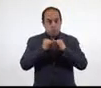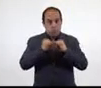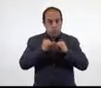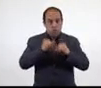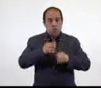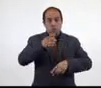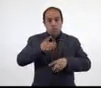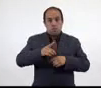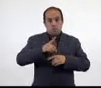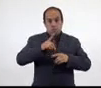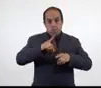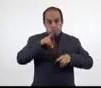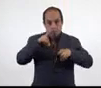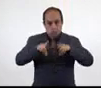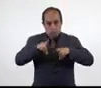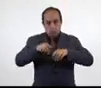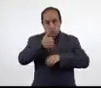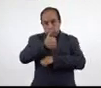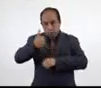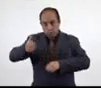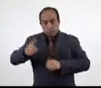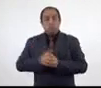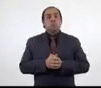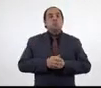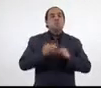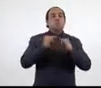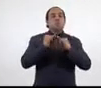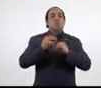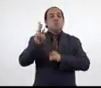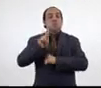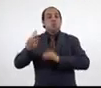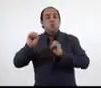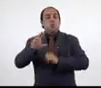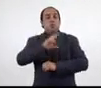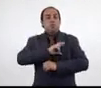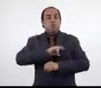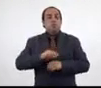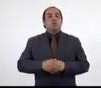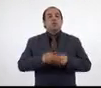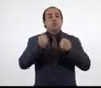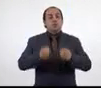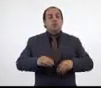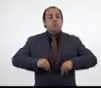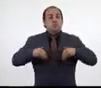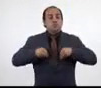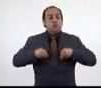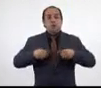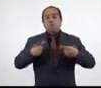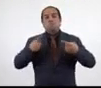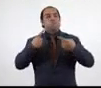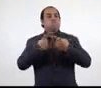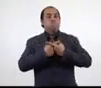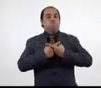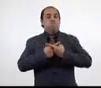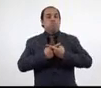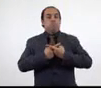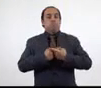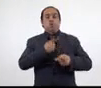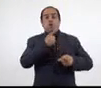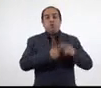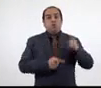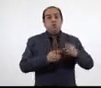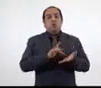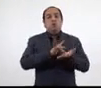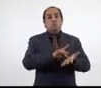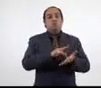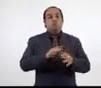cada institución, sea pública o privada, que son seguros adicionales de vida, que no chocan, no excluyen la indemnización, que en este